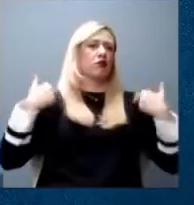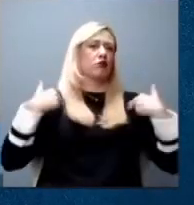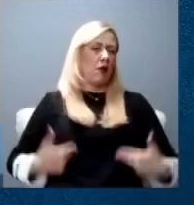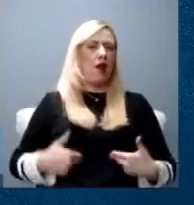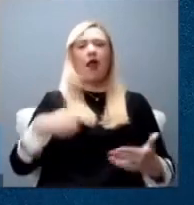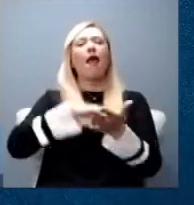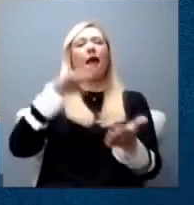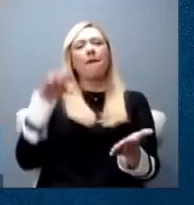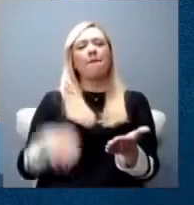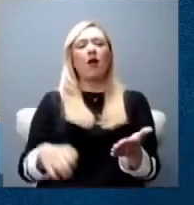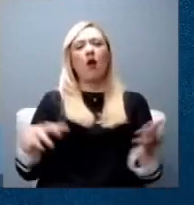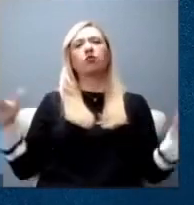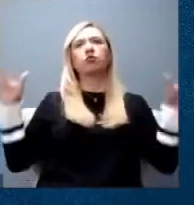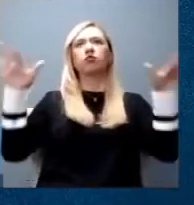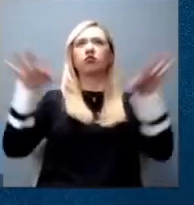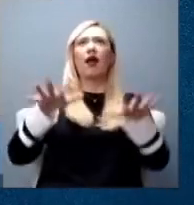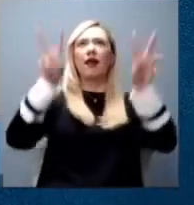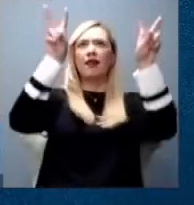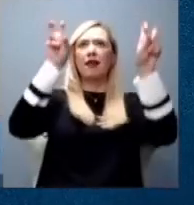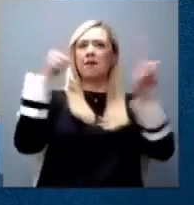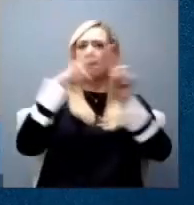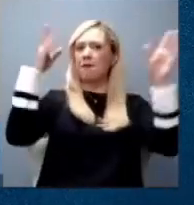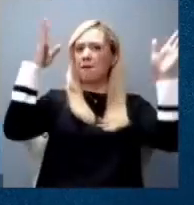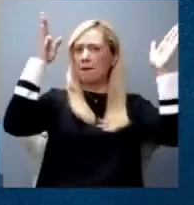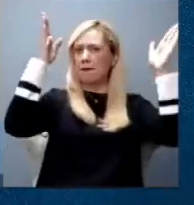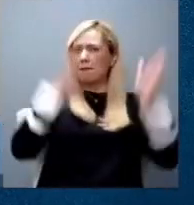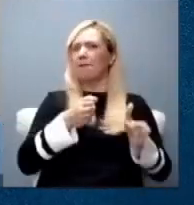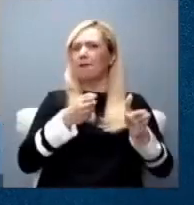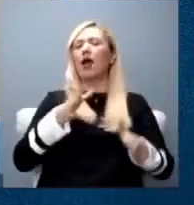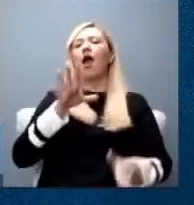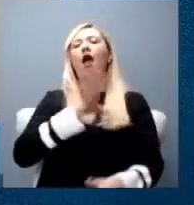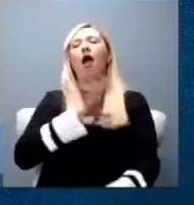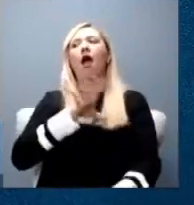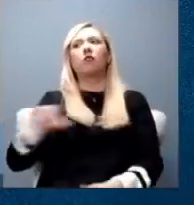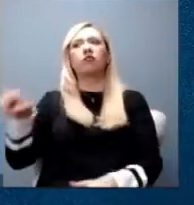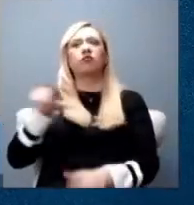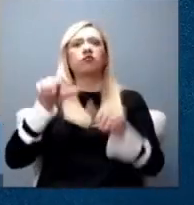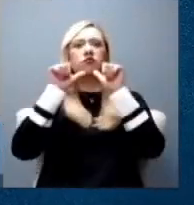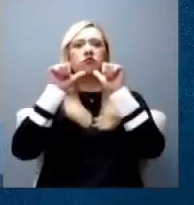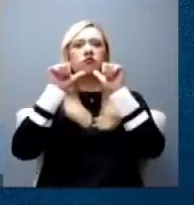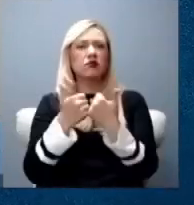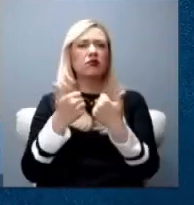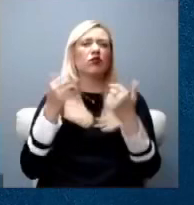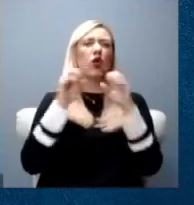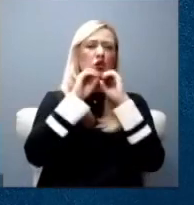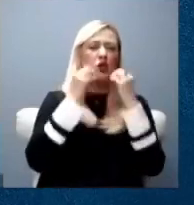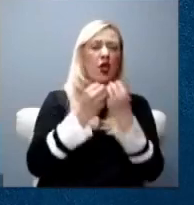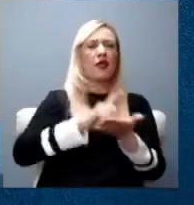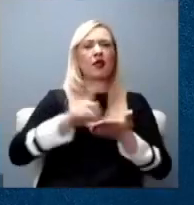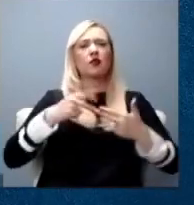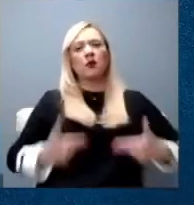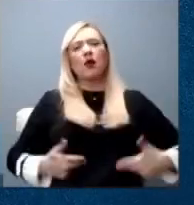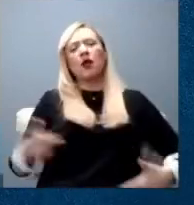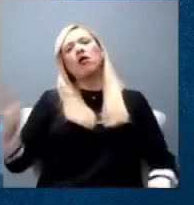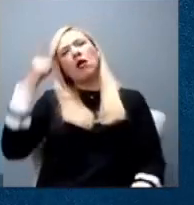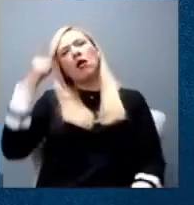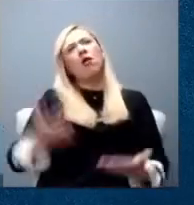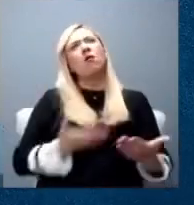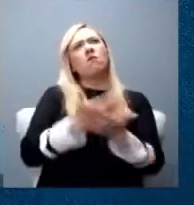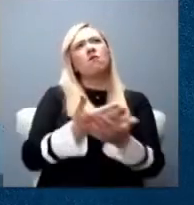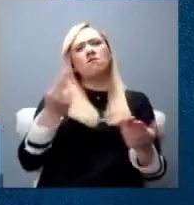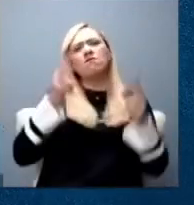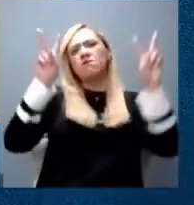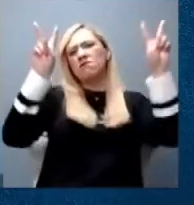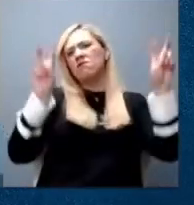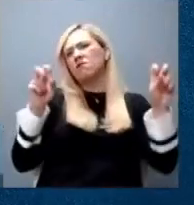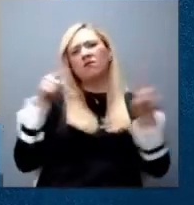las audiencias temáticas. Hay organizaciones de derechos humanos que ante una situación generalizada de derechos humanos pueden plantear una audiencia temática